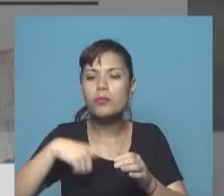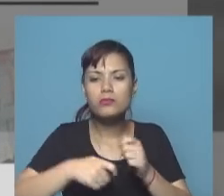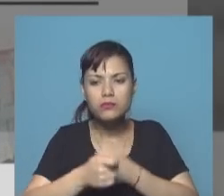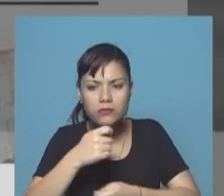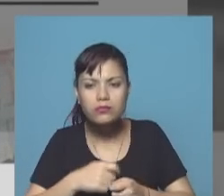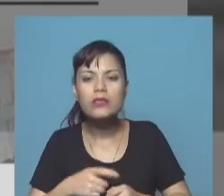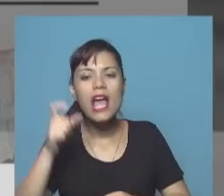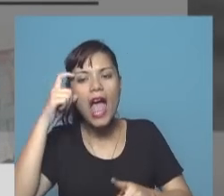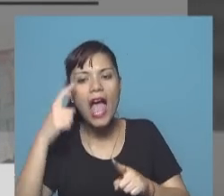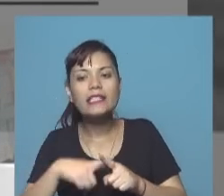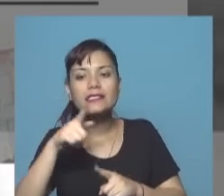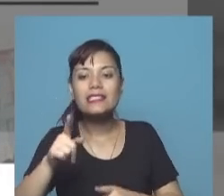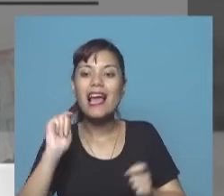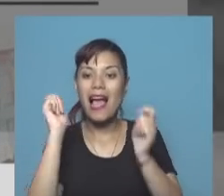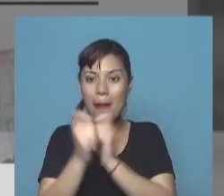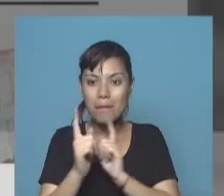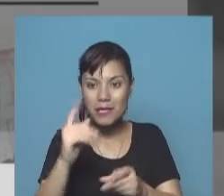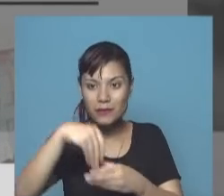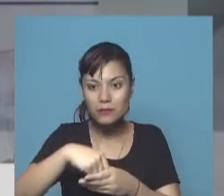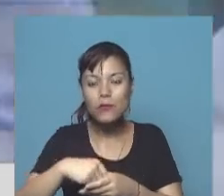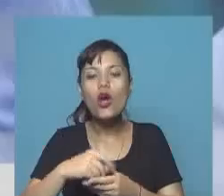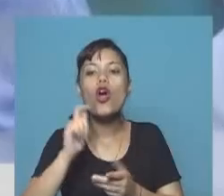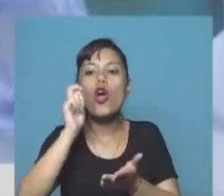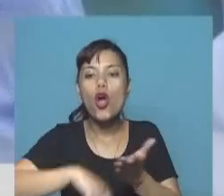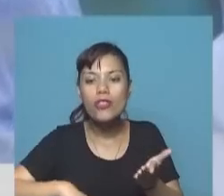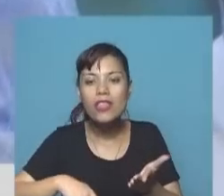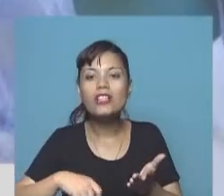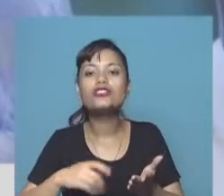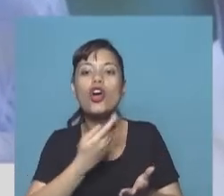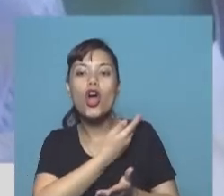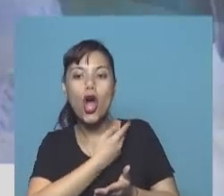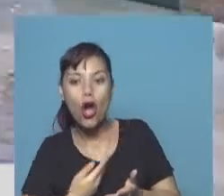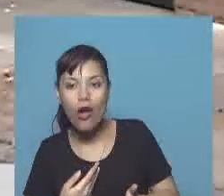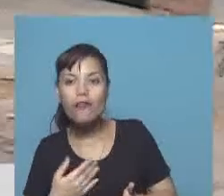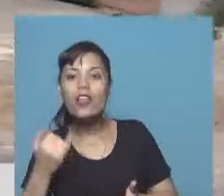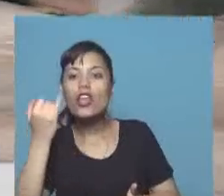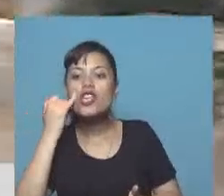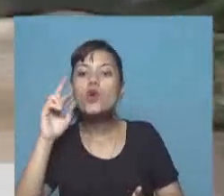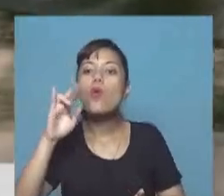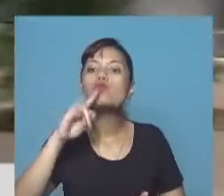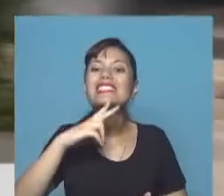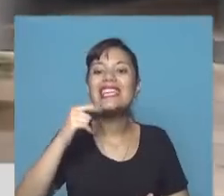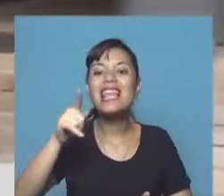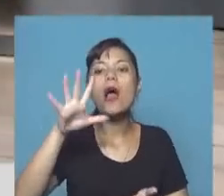fraudulentas del ex candidato de Cambiemos en contrataciones entre el gobierno porteño y la Usina, una productora ligada